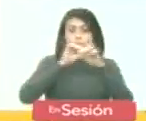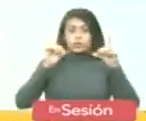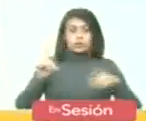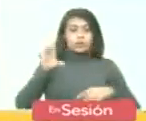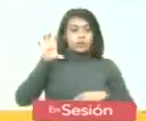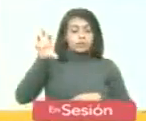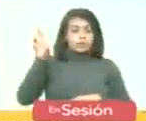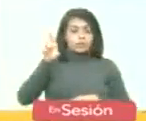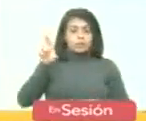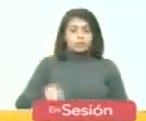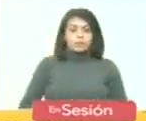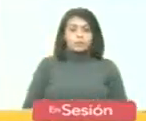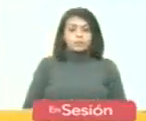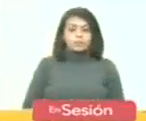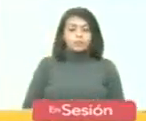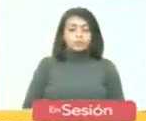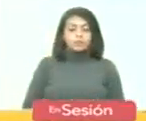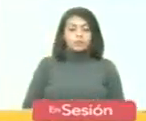esta República.